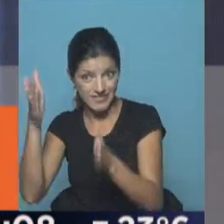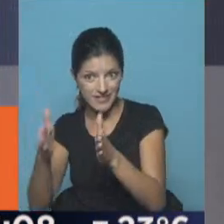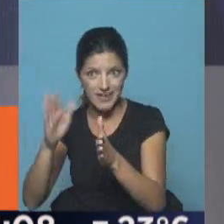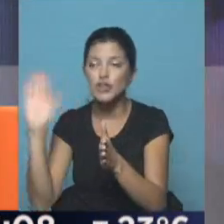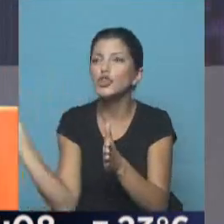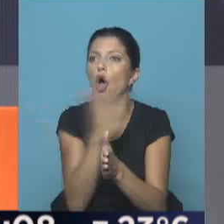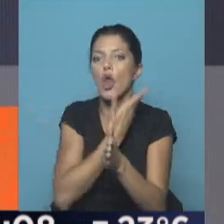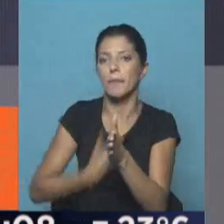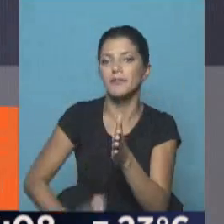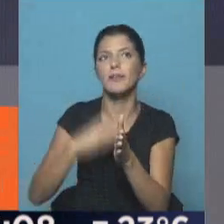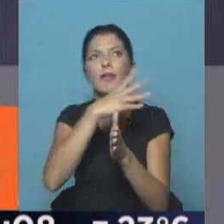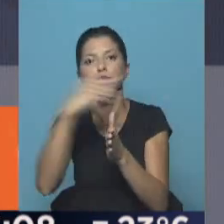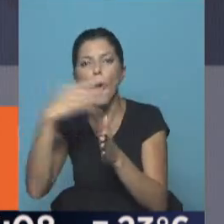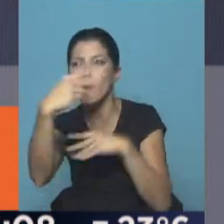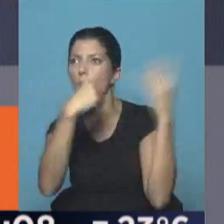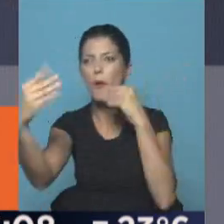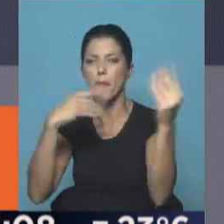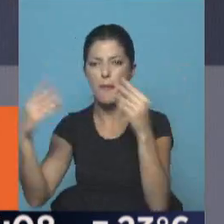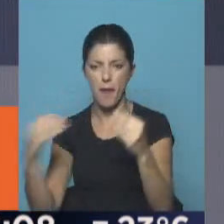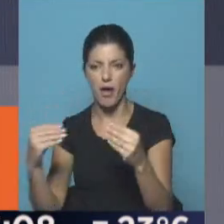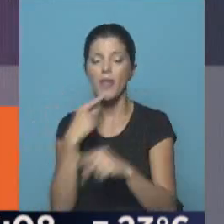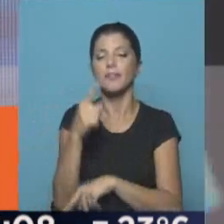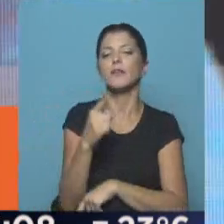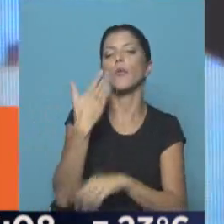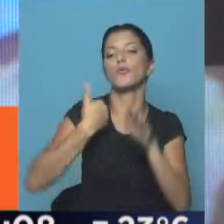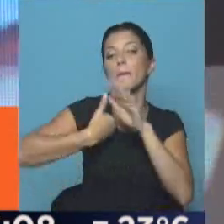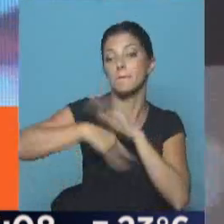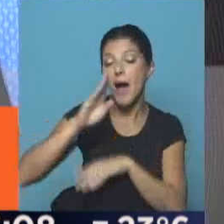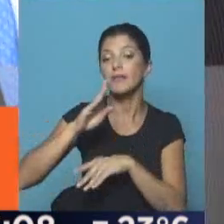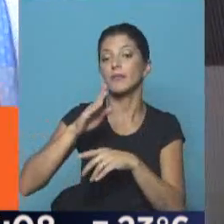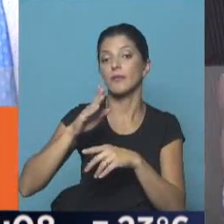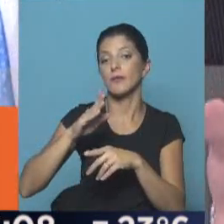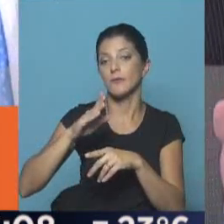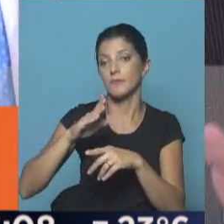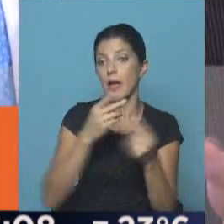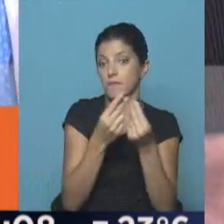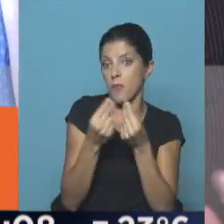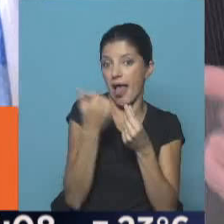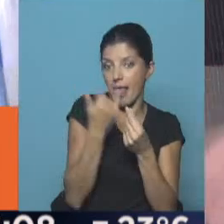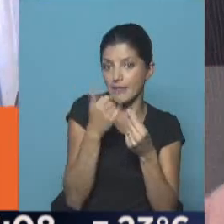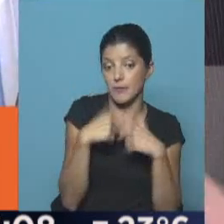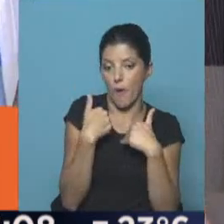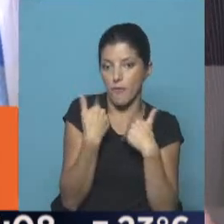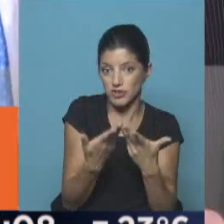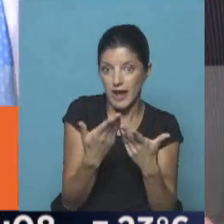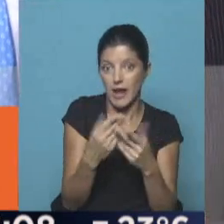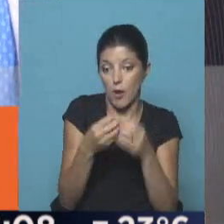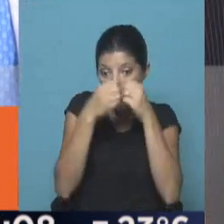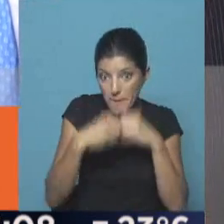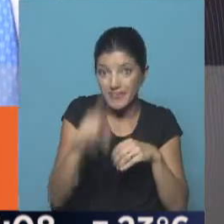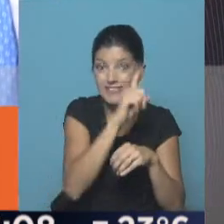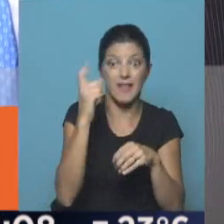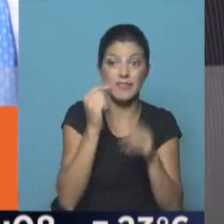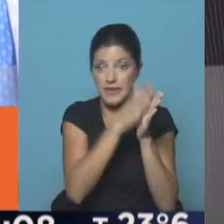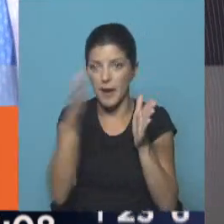tomaron esa gracia para decir, bueno, es cuando más capital político tengo y lo tengo que aprovechar. Pero en realidad esto viene